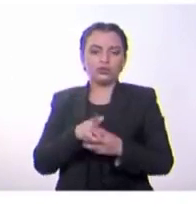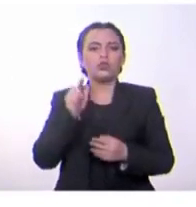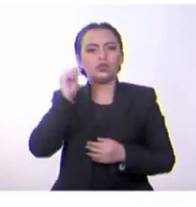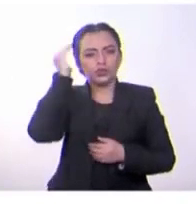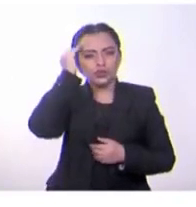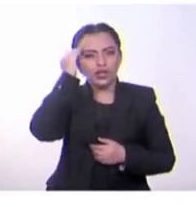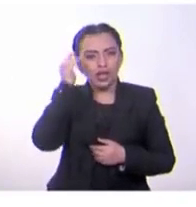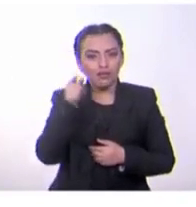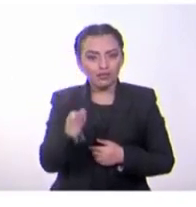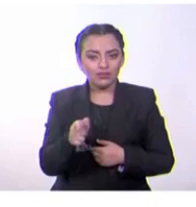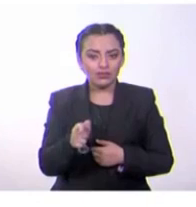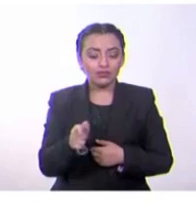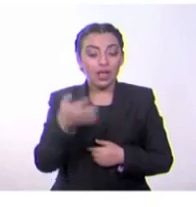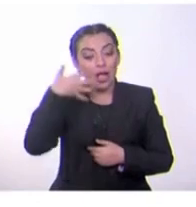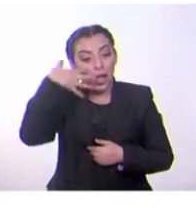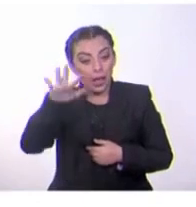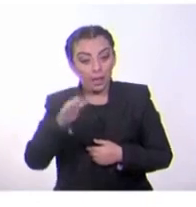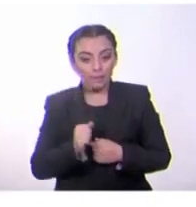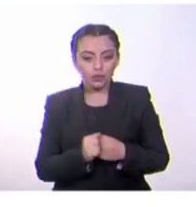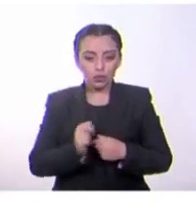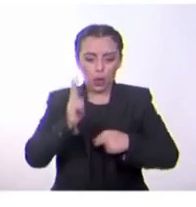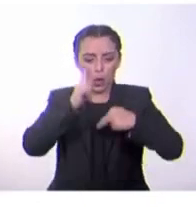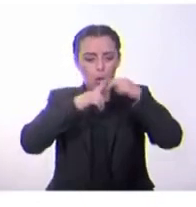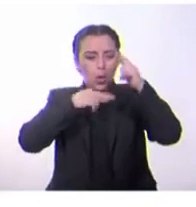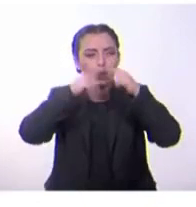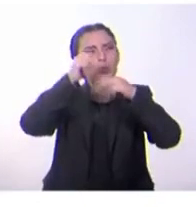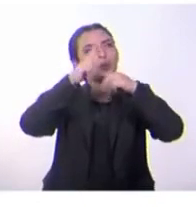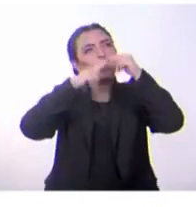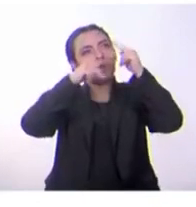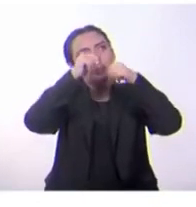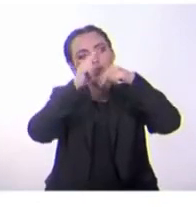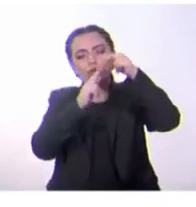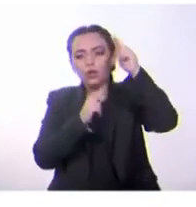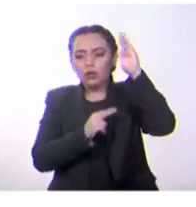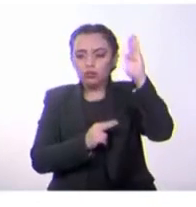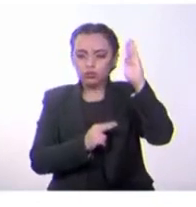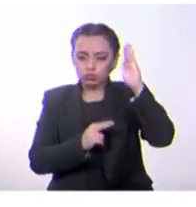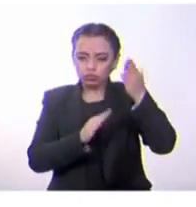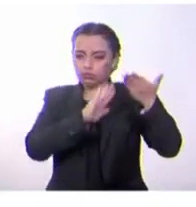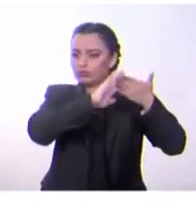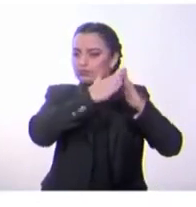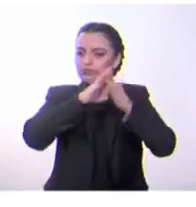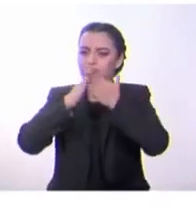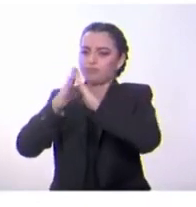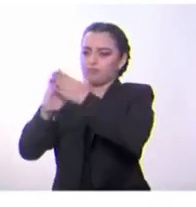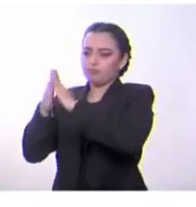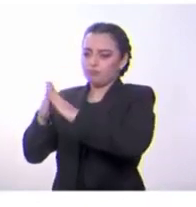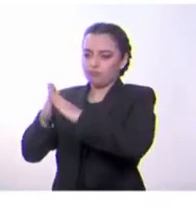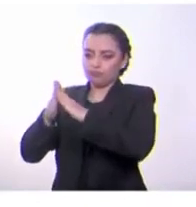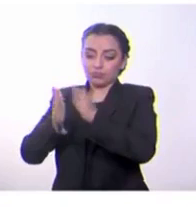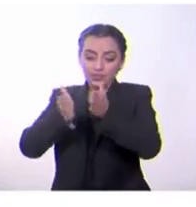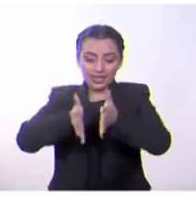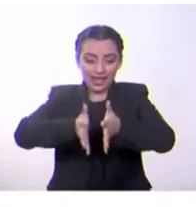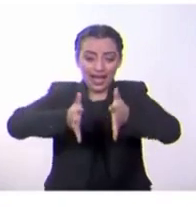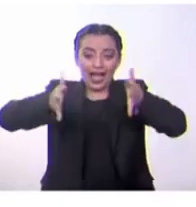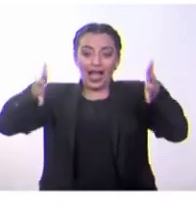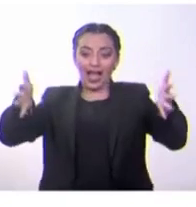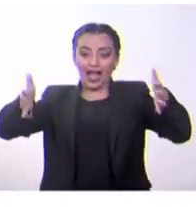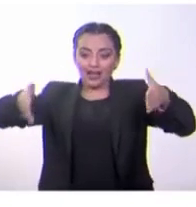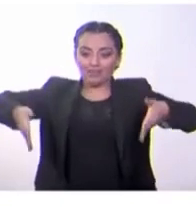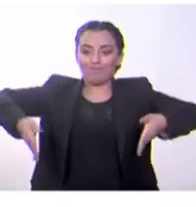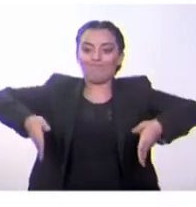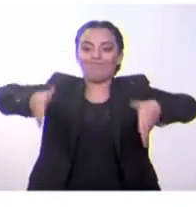ejemplos. Construcciones recientes de zonas residenciales, ampliaciones de carretera y otras